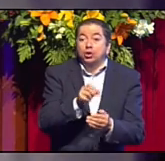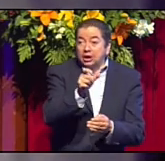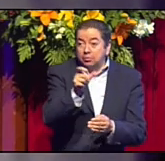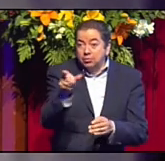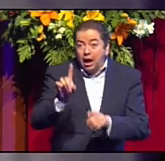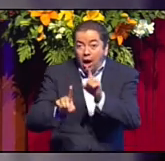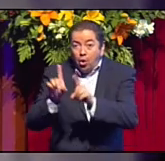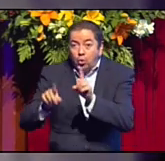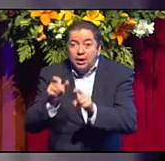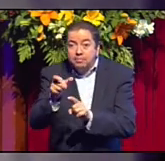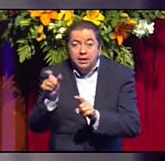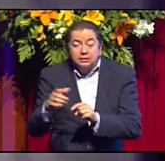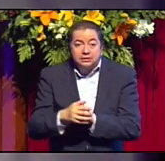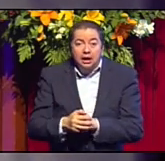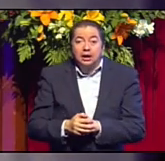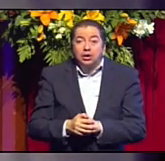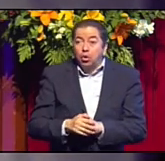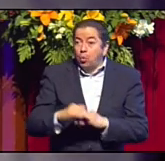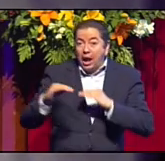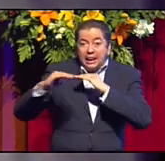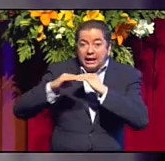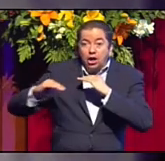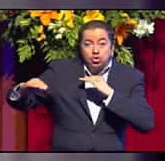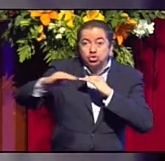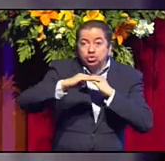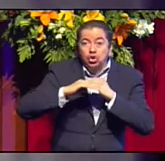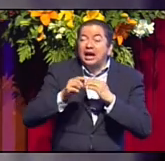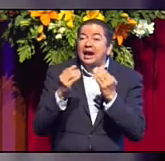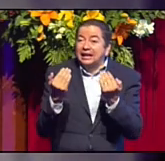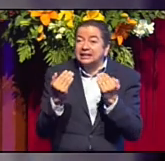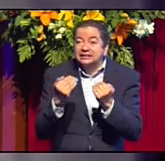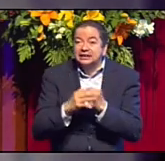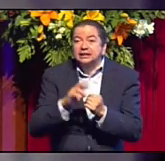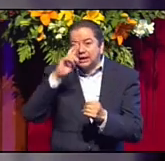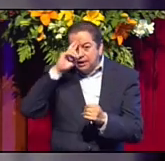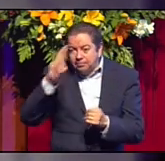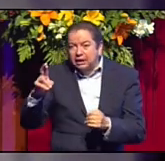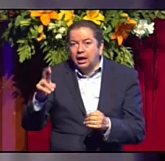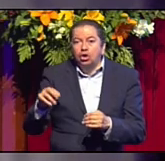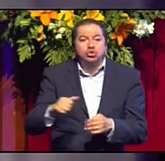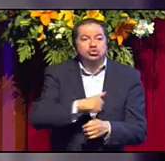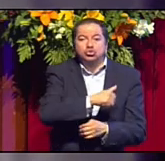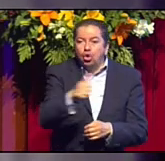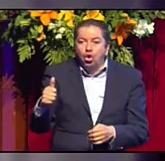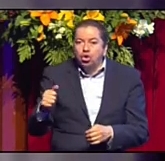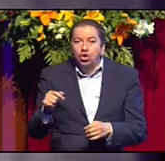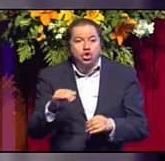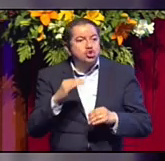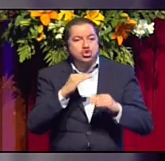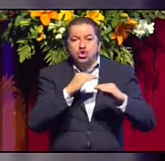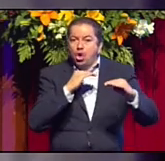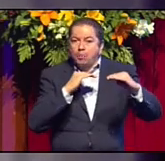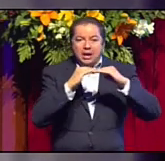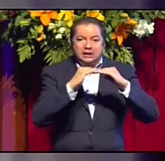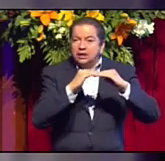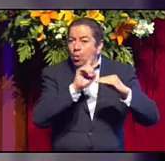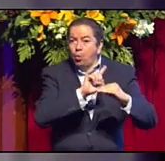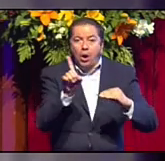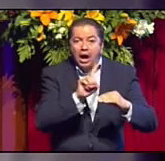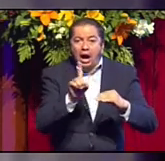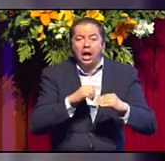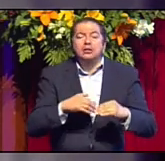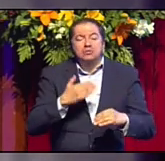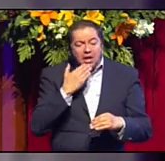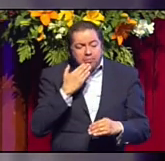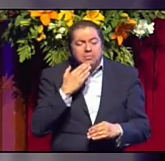que piensan como nosotros sean respetados, aquellos que no piensan como nosotros sean respetados, lo reitero. Creo que efectivamente